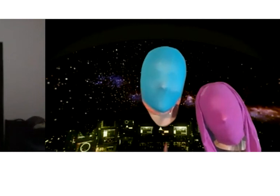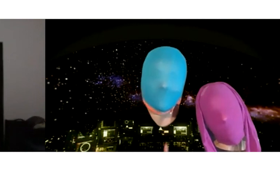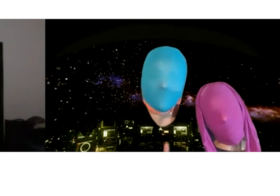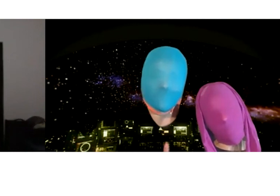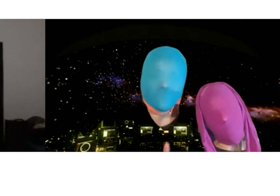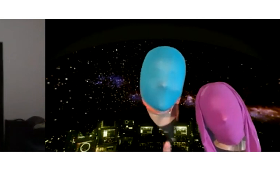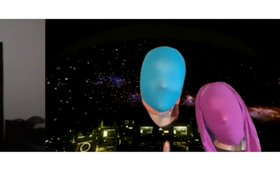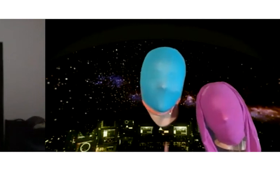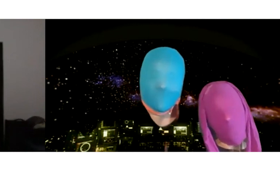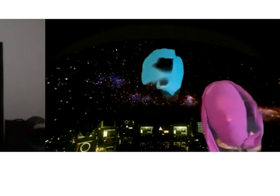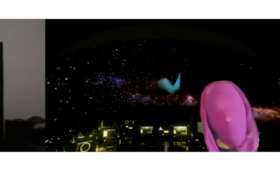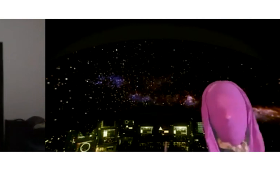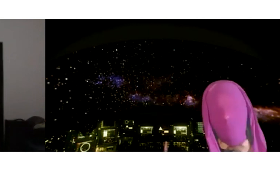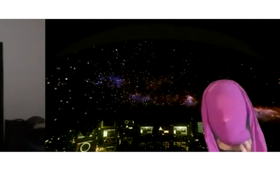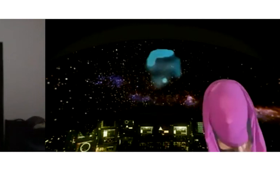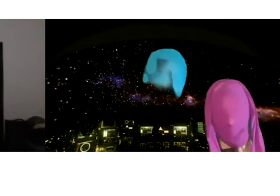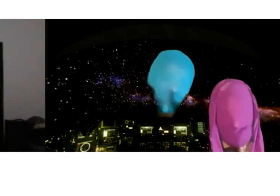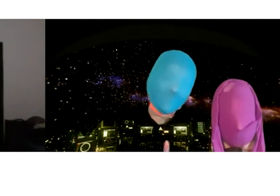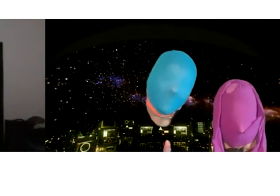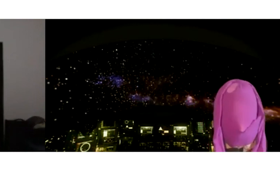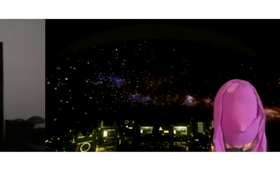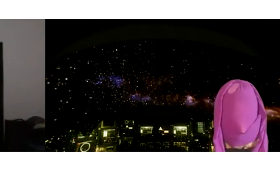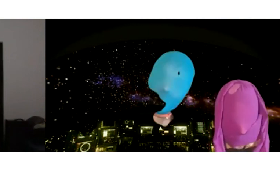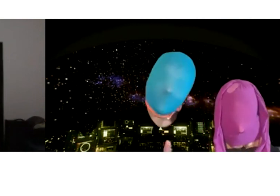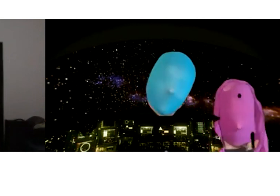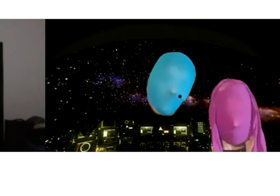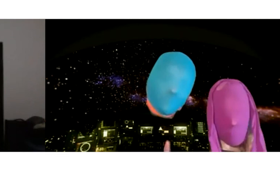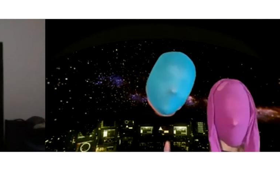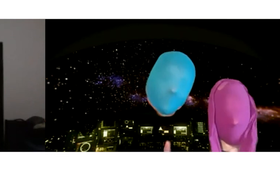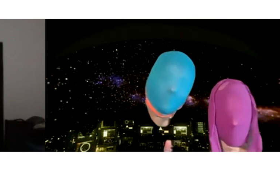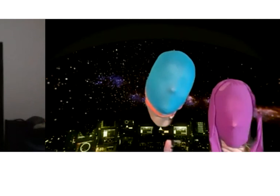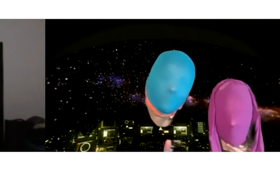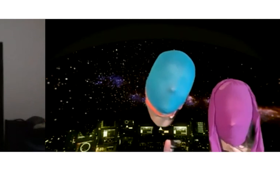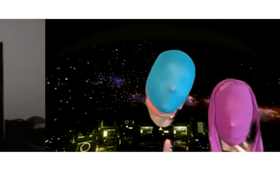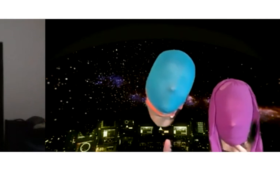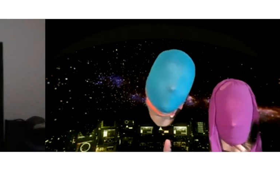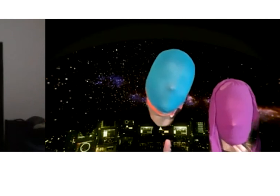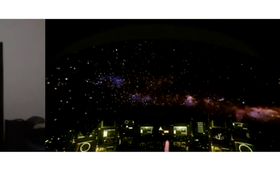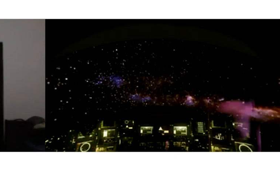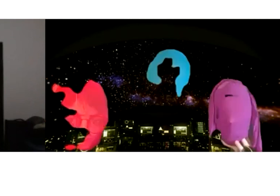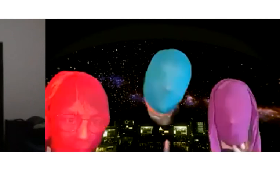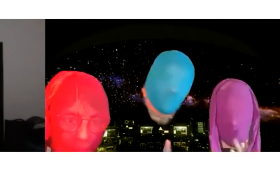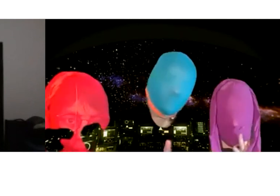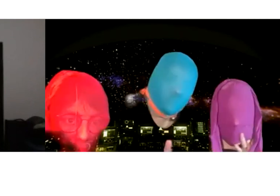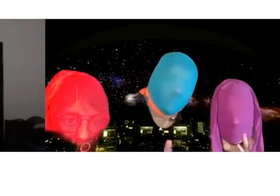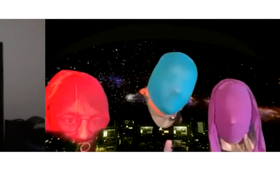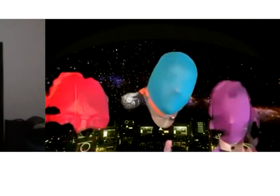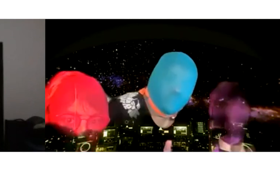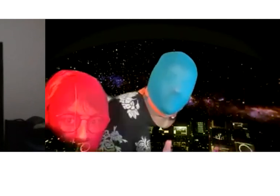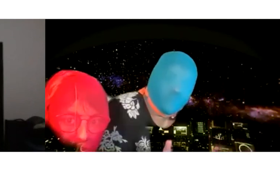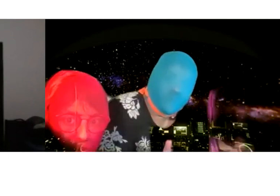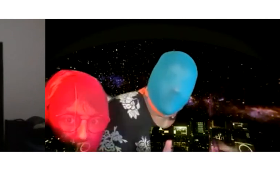hermosos de amigas imaginarias. Y de lo cual pudimos entender mucho más de lo que van pensando, de lo que